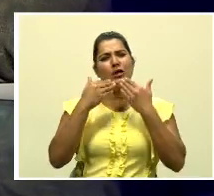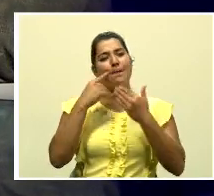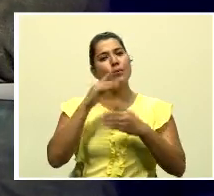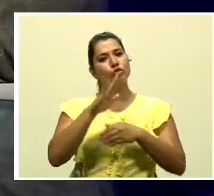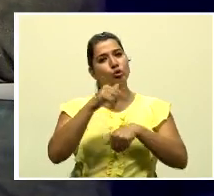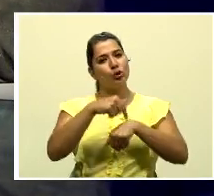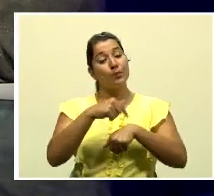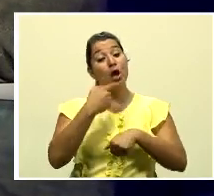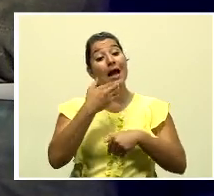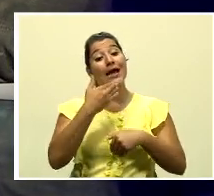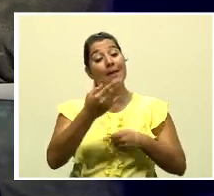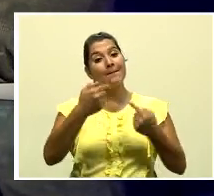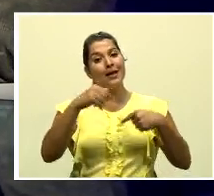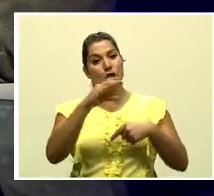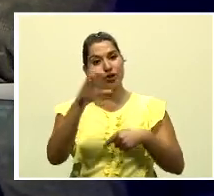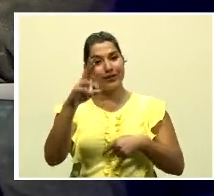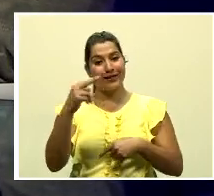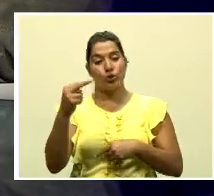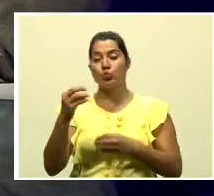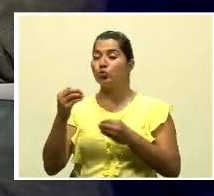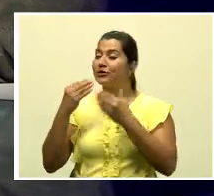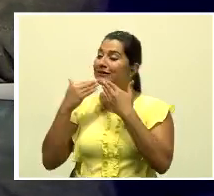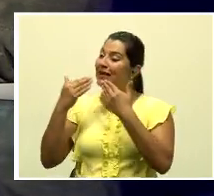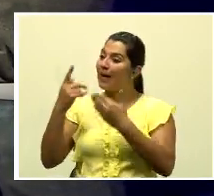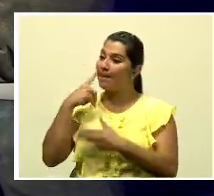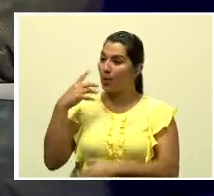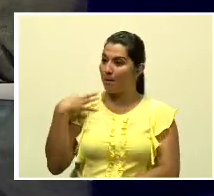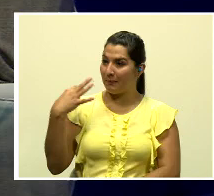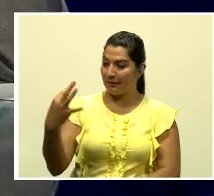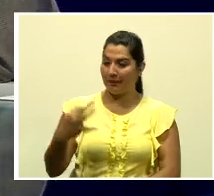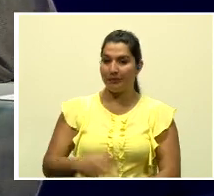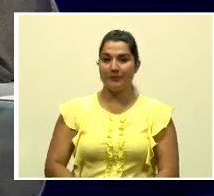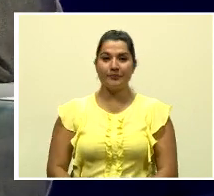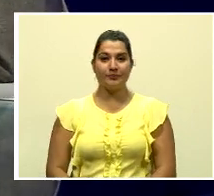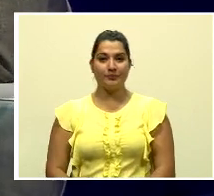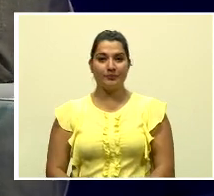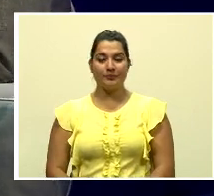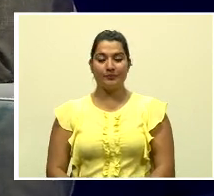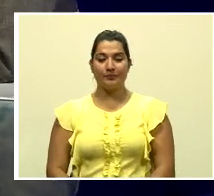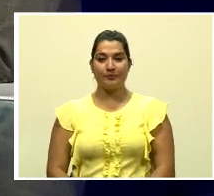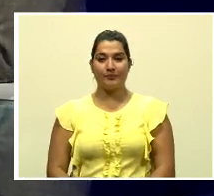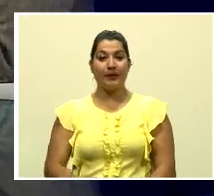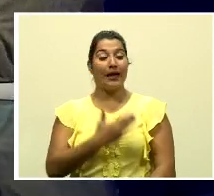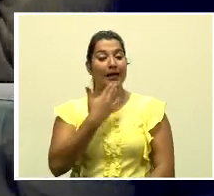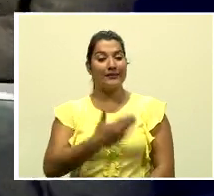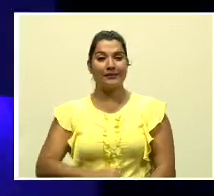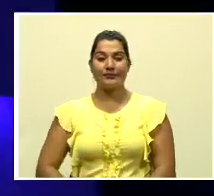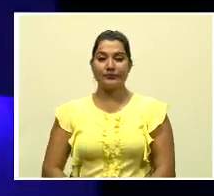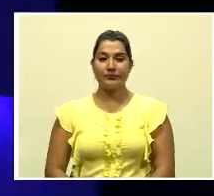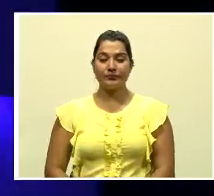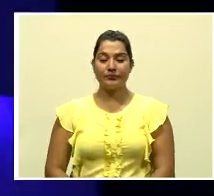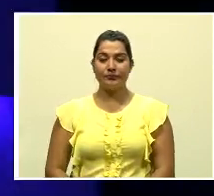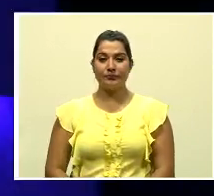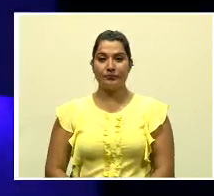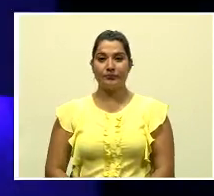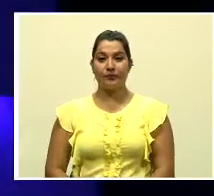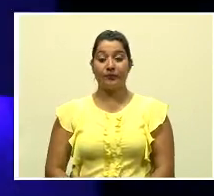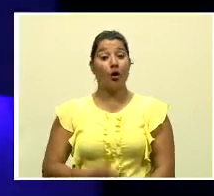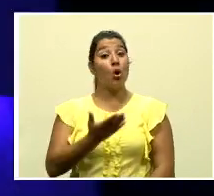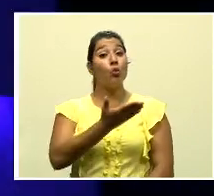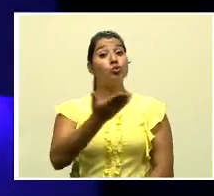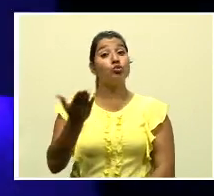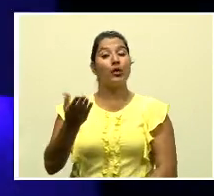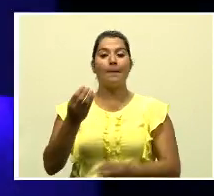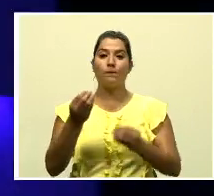Ernesto. estar en el set de Costa Rica Noticias. Muy amable, muchas gracias por la invitación. Muchas gracias, Ernesto. Y a